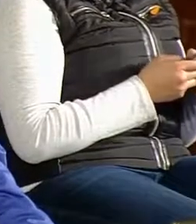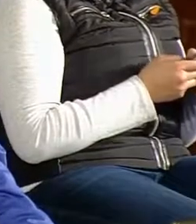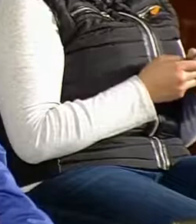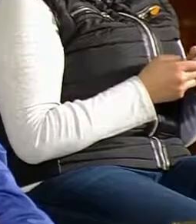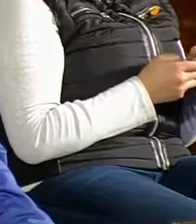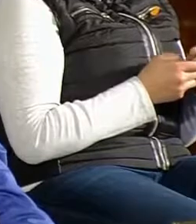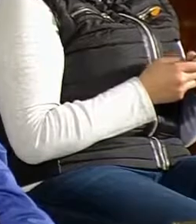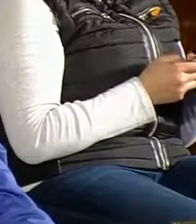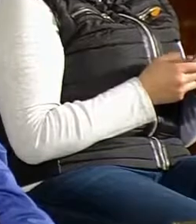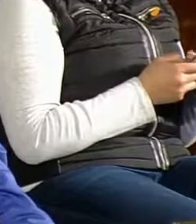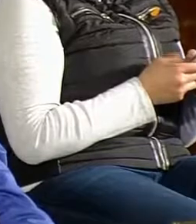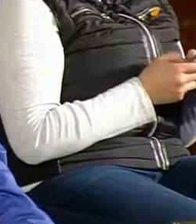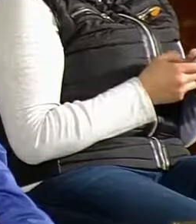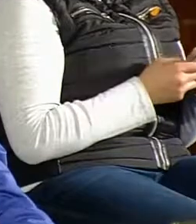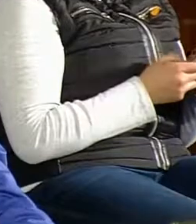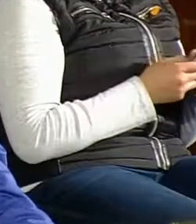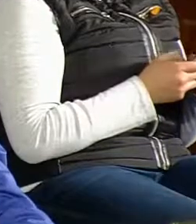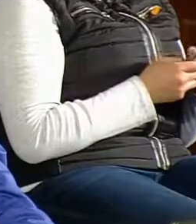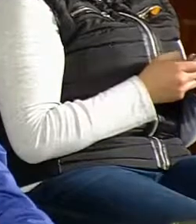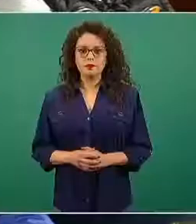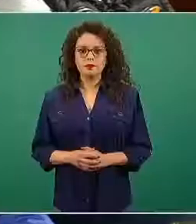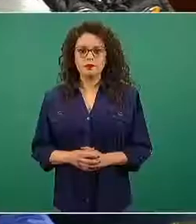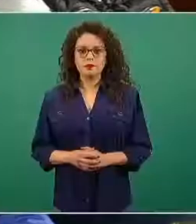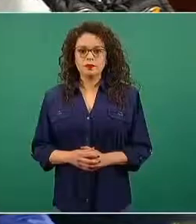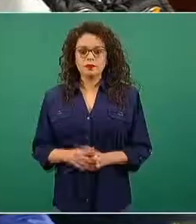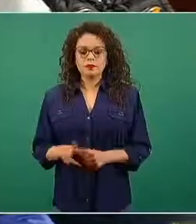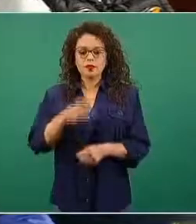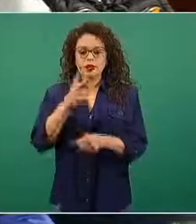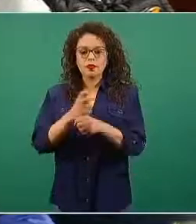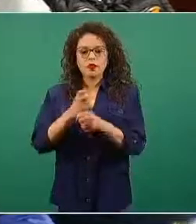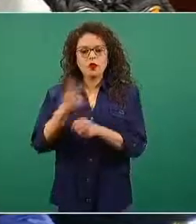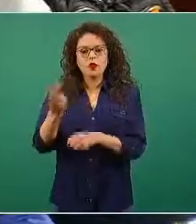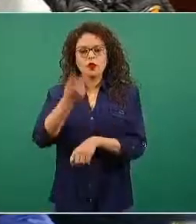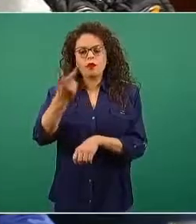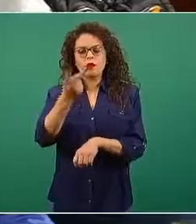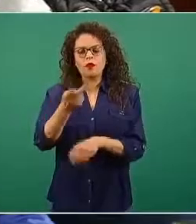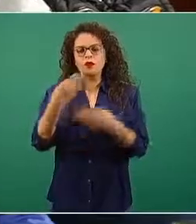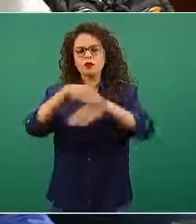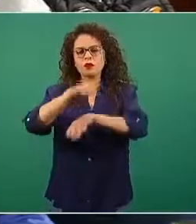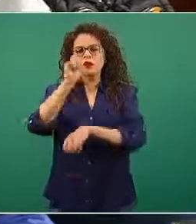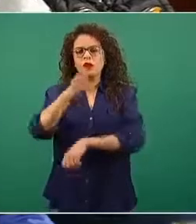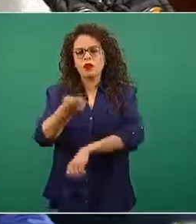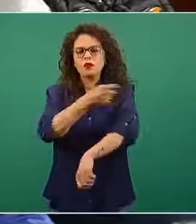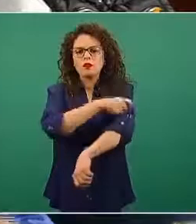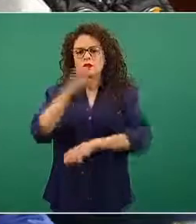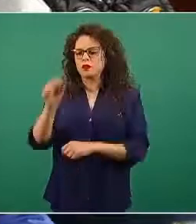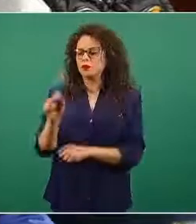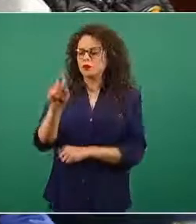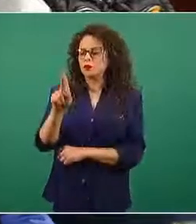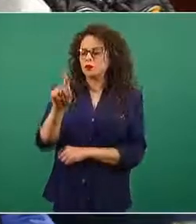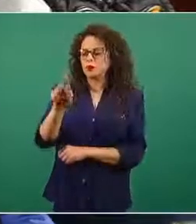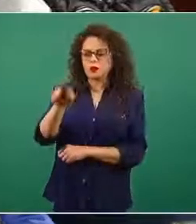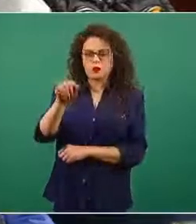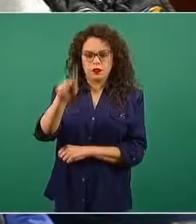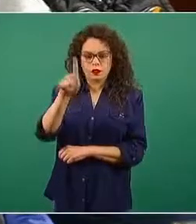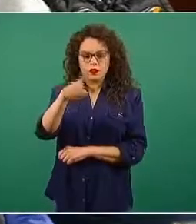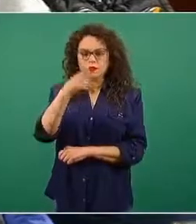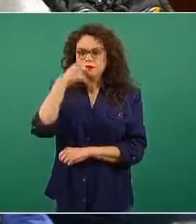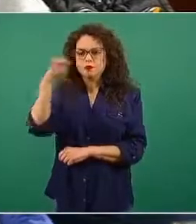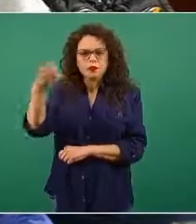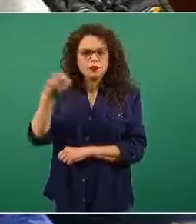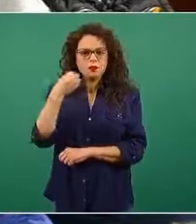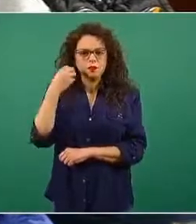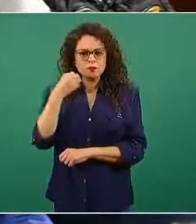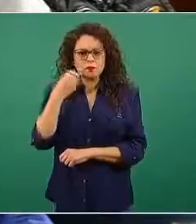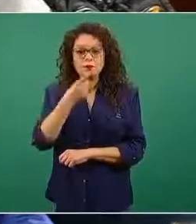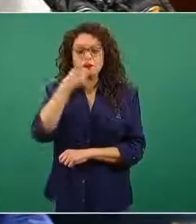tiene que ver con la vacuna Sputnik. Ayer usted en esa conferencia decía que pues todavía la prueba,